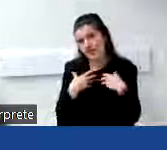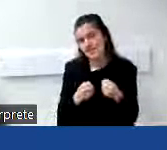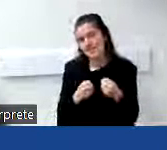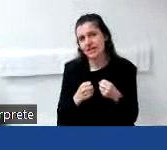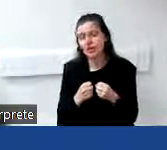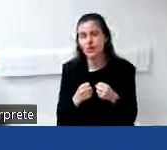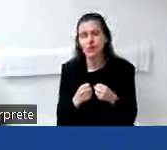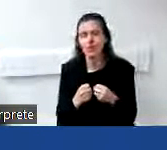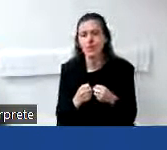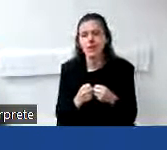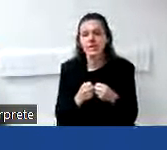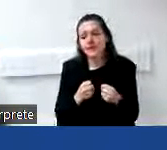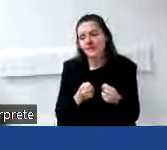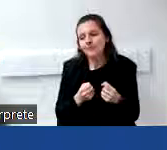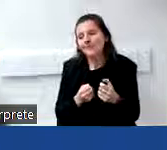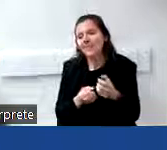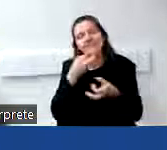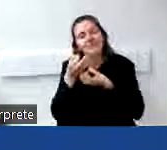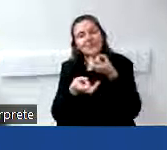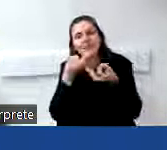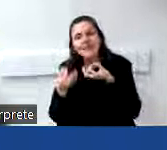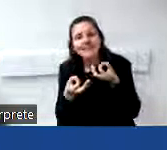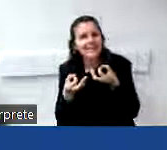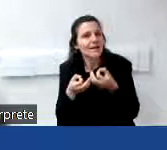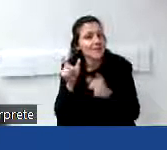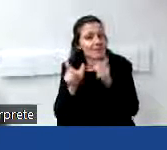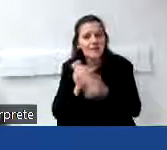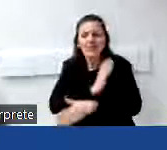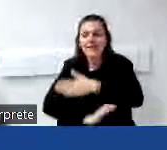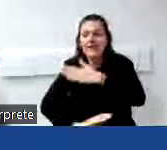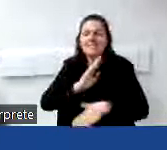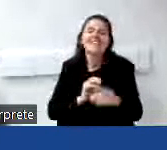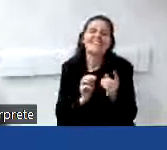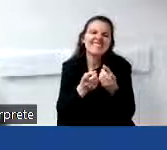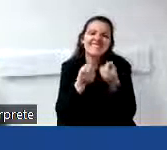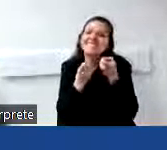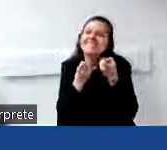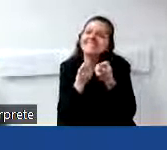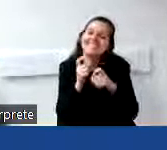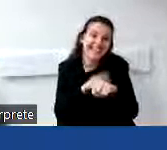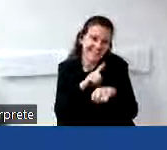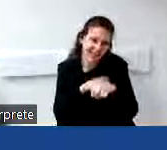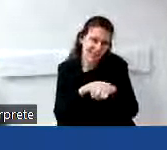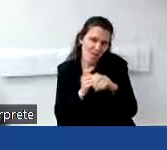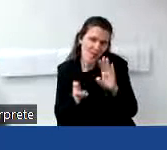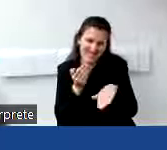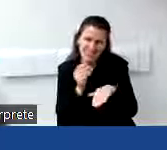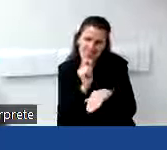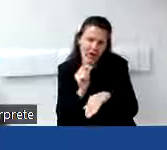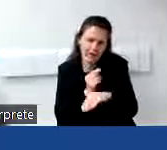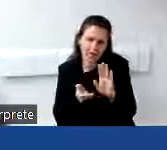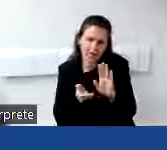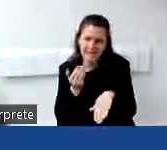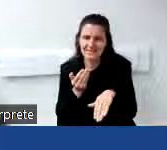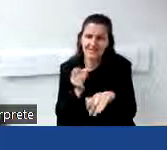estándares actuales, ¿tá? Es como que algo de lo que se viene trabajando, de que, bueno, tienen estipulado determinado tiempo y de qué manera también, frente a